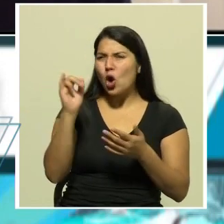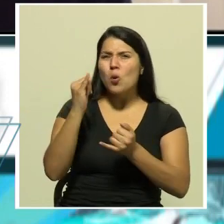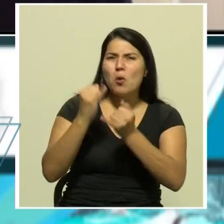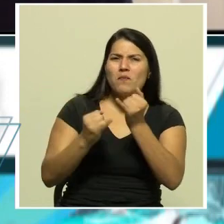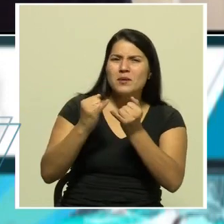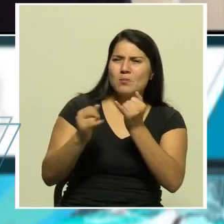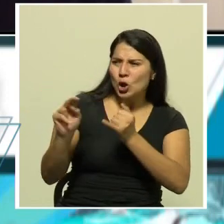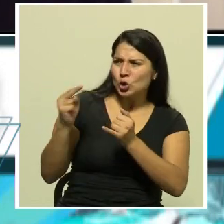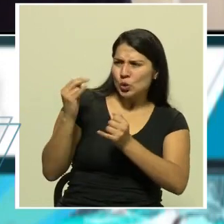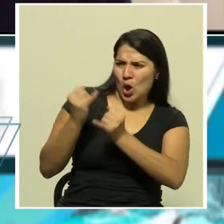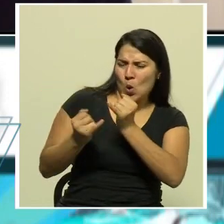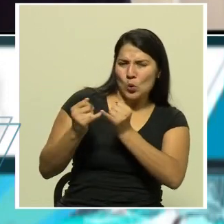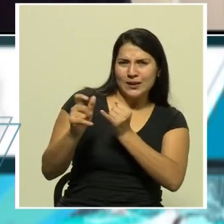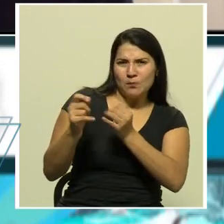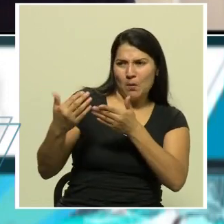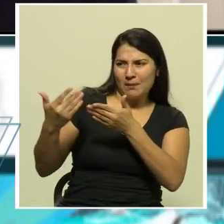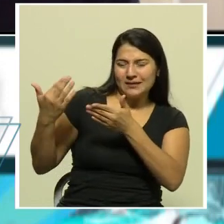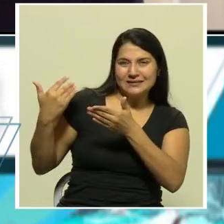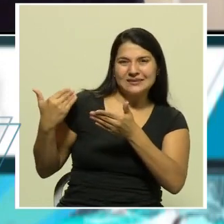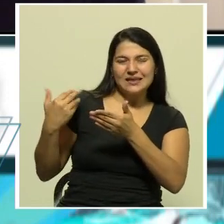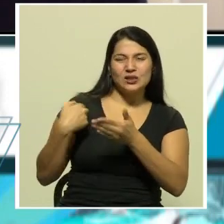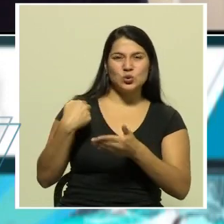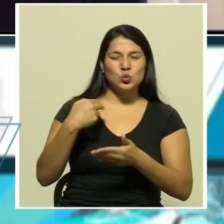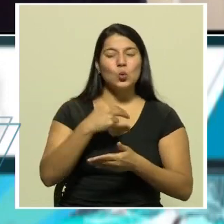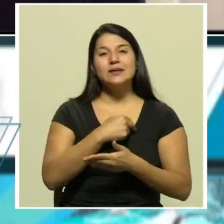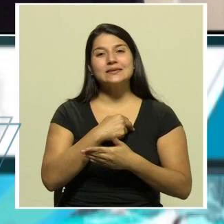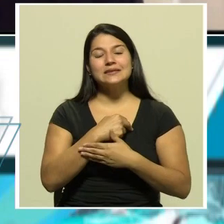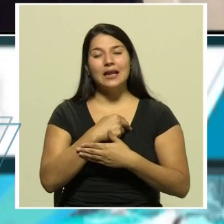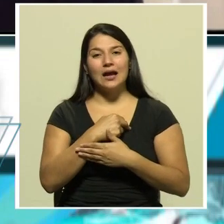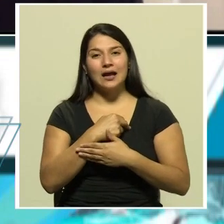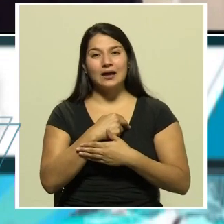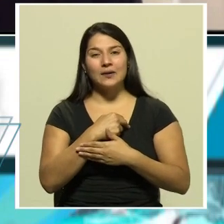que tienen que ver con nuestro estatus,